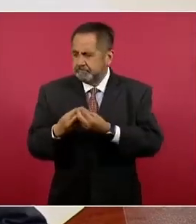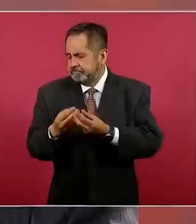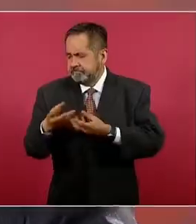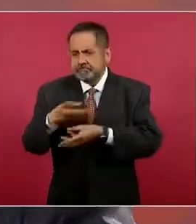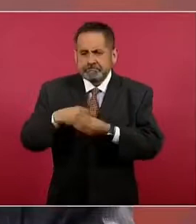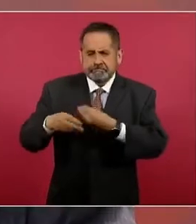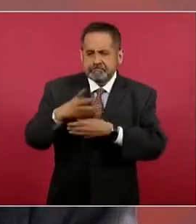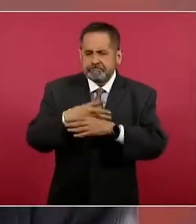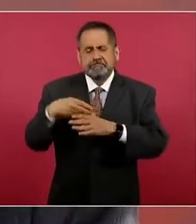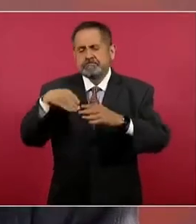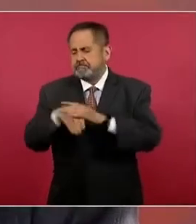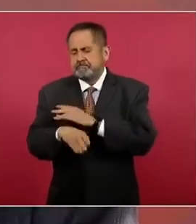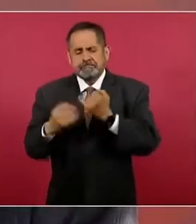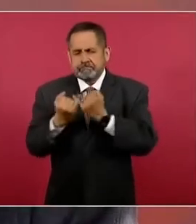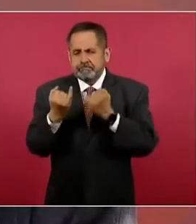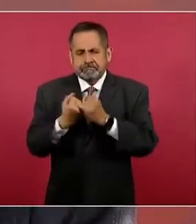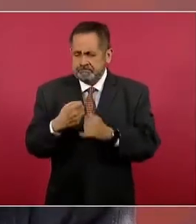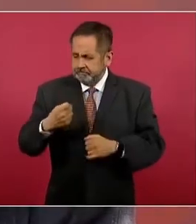quiebra.